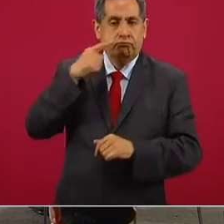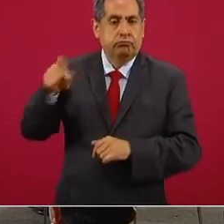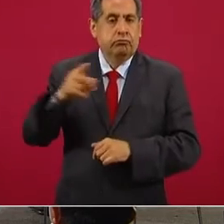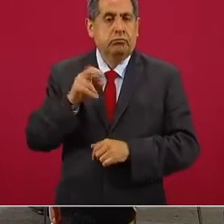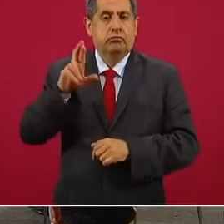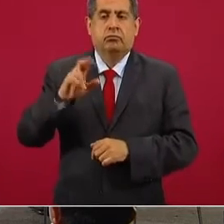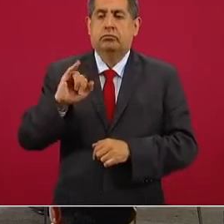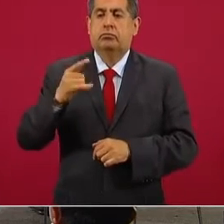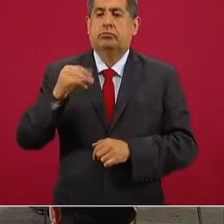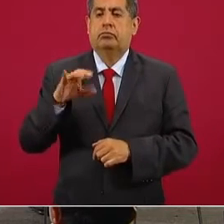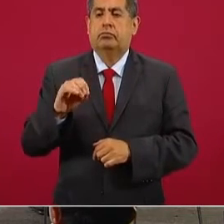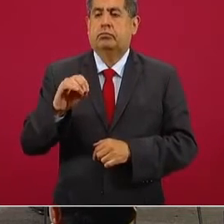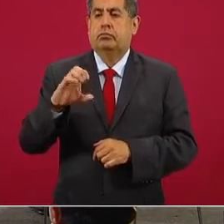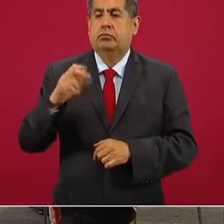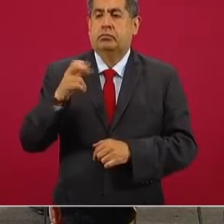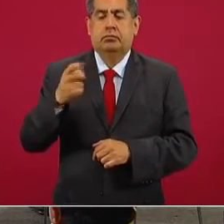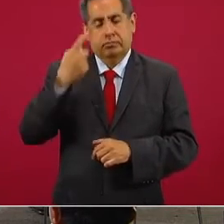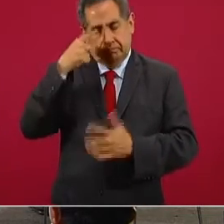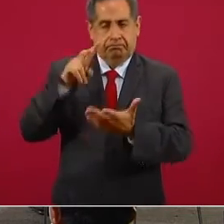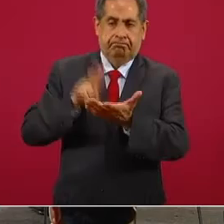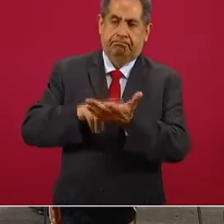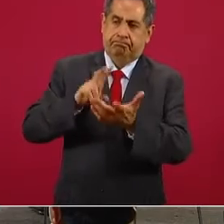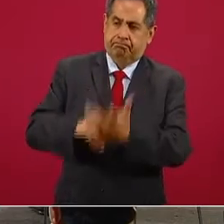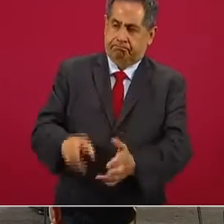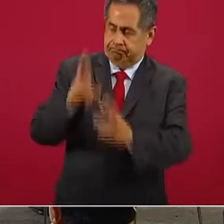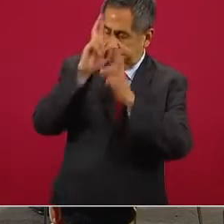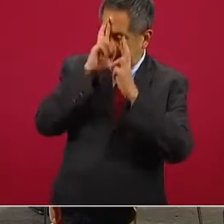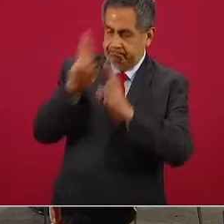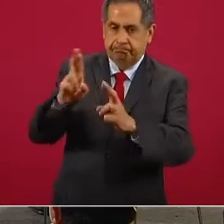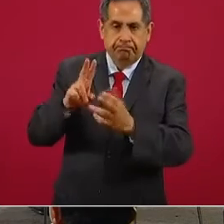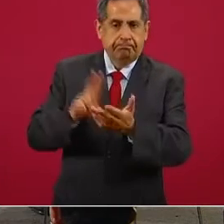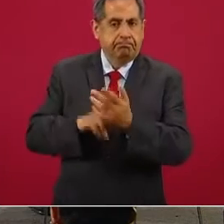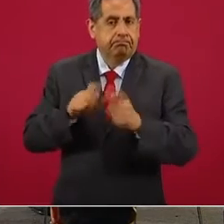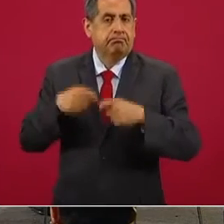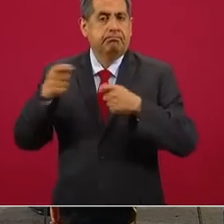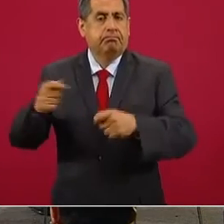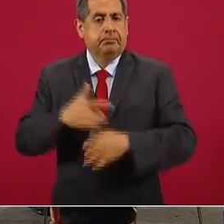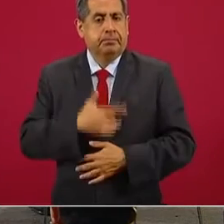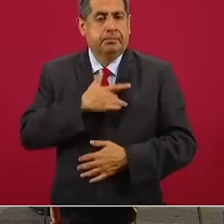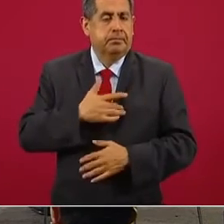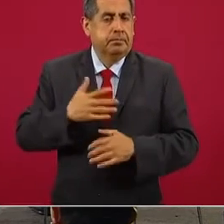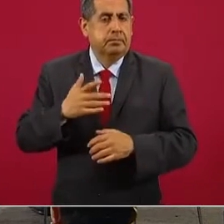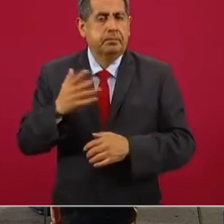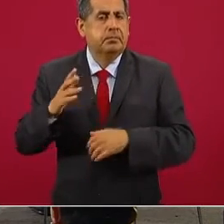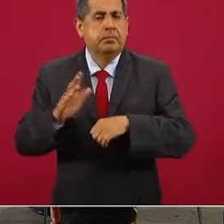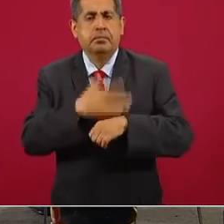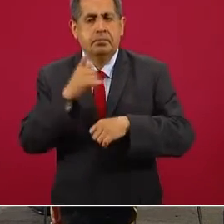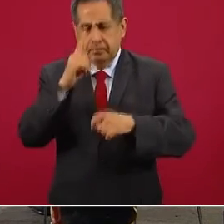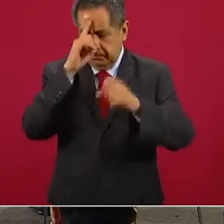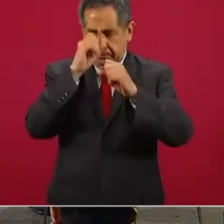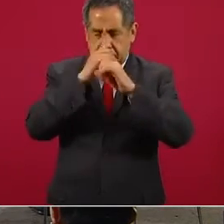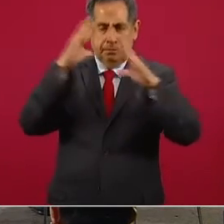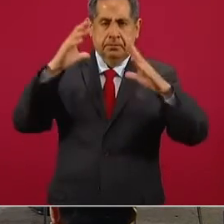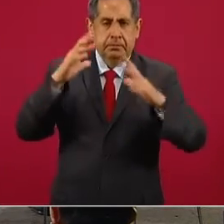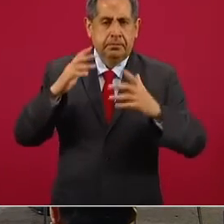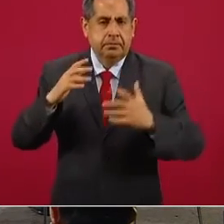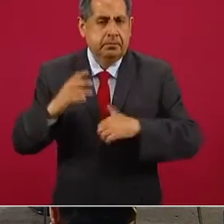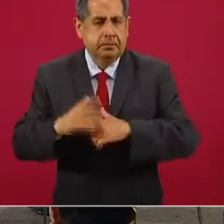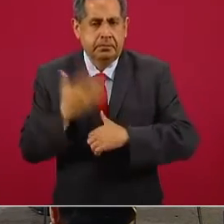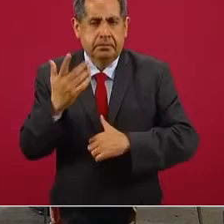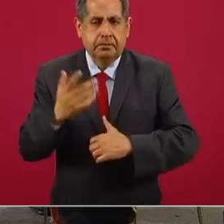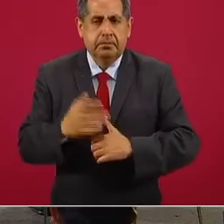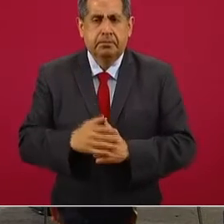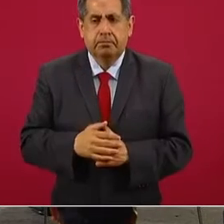doctor Ignacio Chávez al mérito médico en humanismo. Y lo quiero destacar